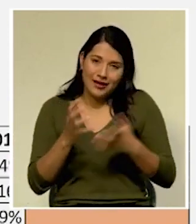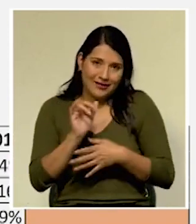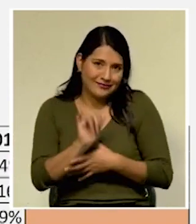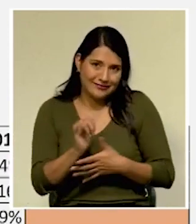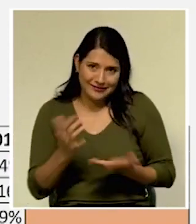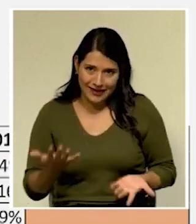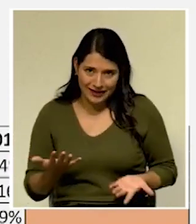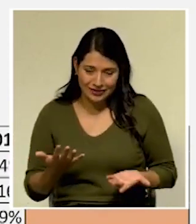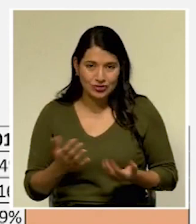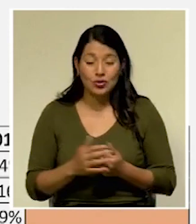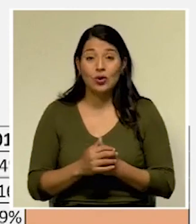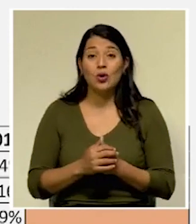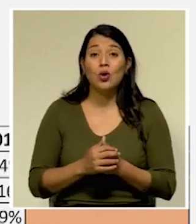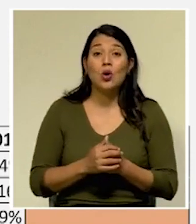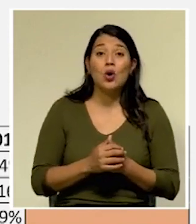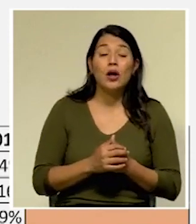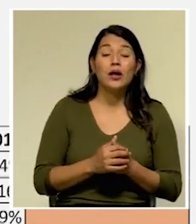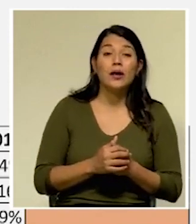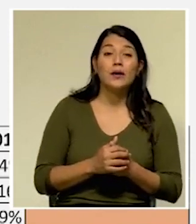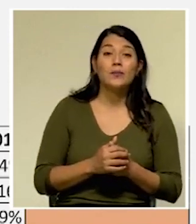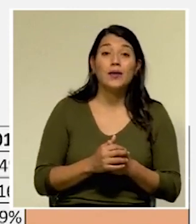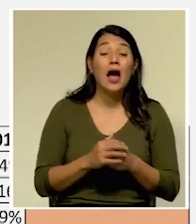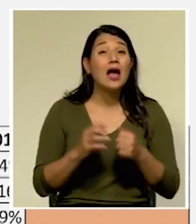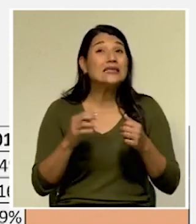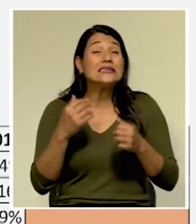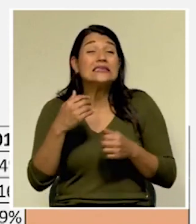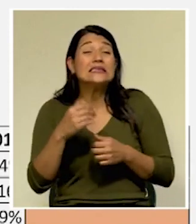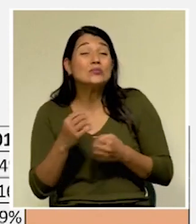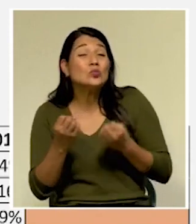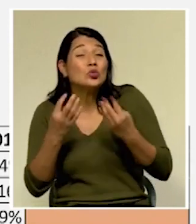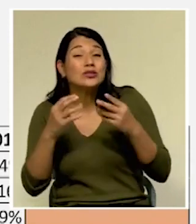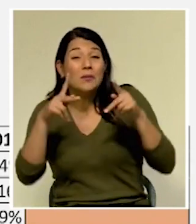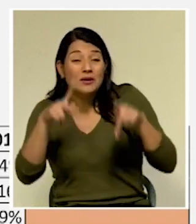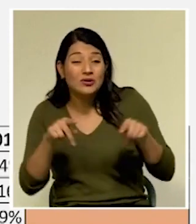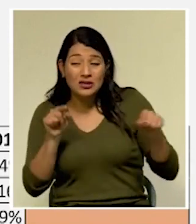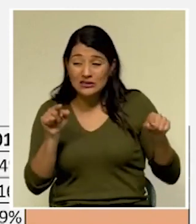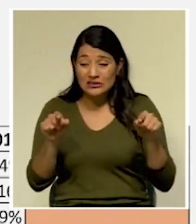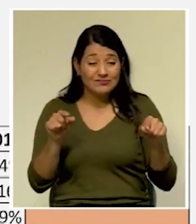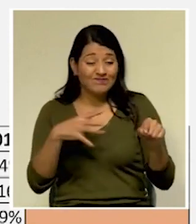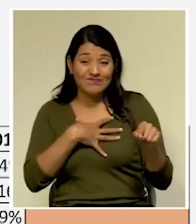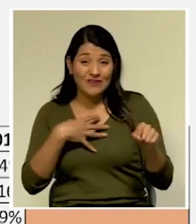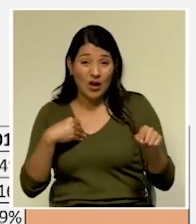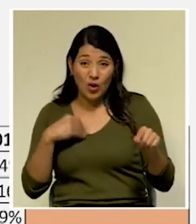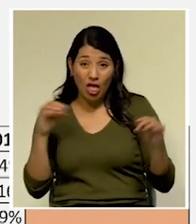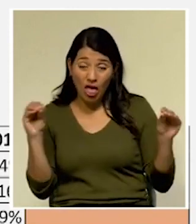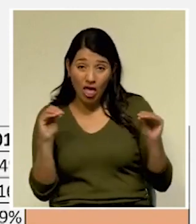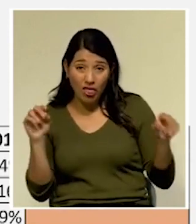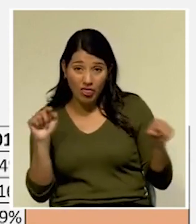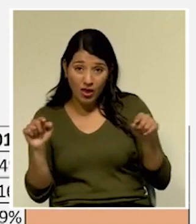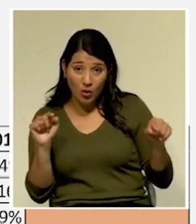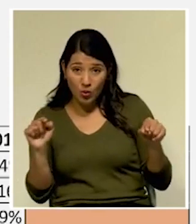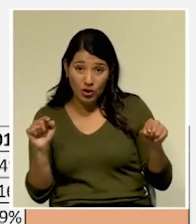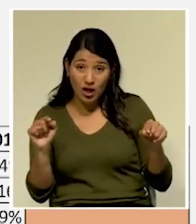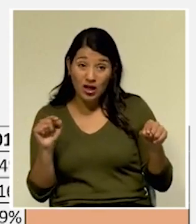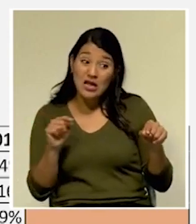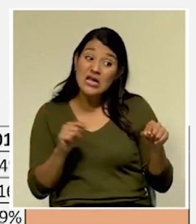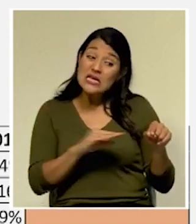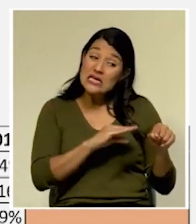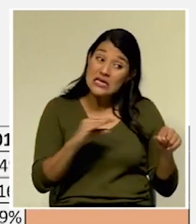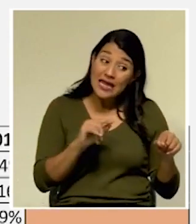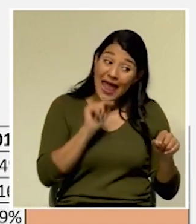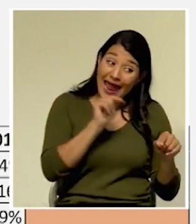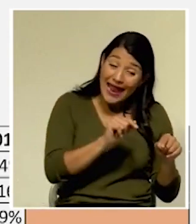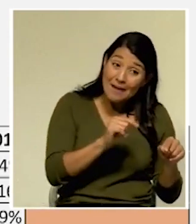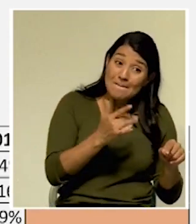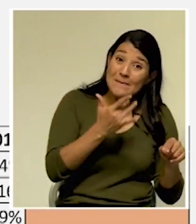además uno gusta porque no es el otro, ¿verdad? y el otro va digamos, detrás en las intenciones de voto. Cuidado, y